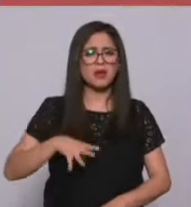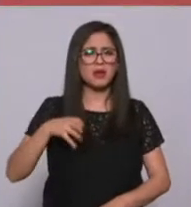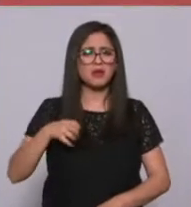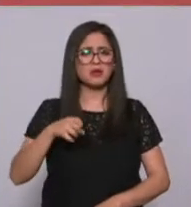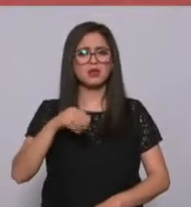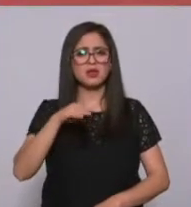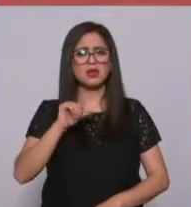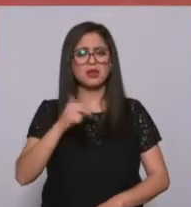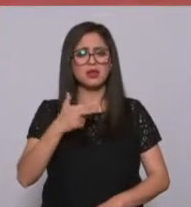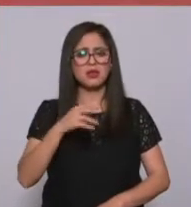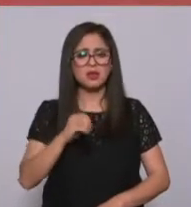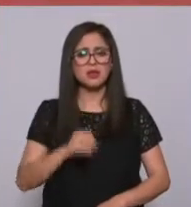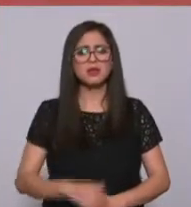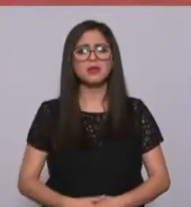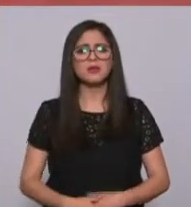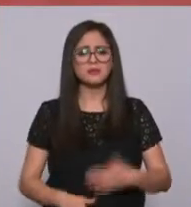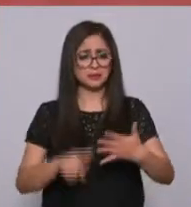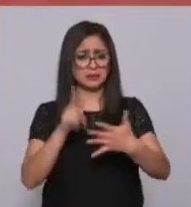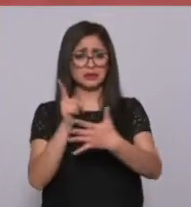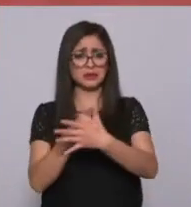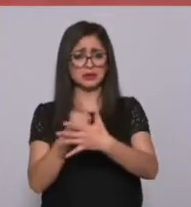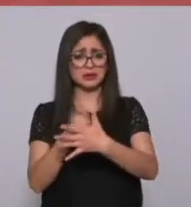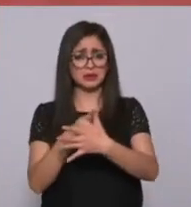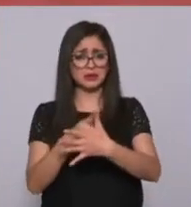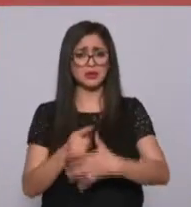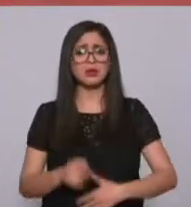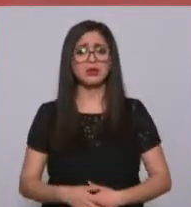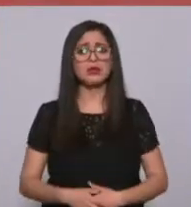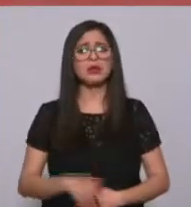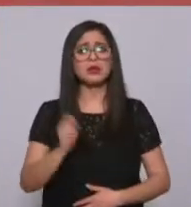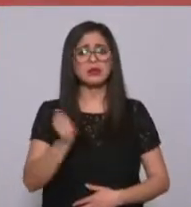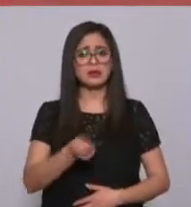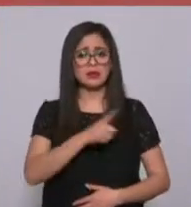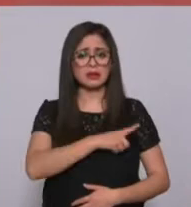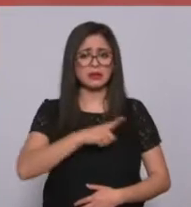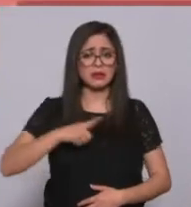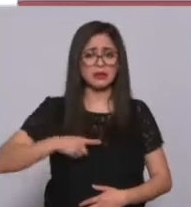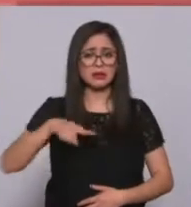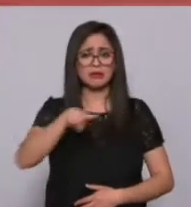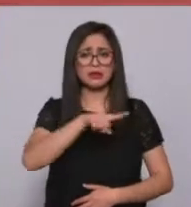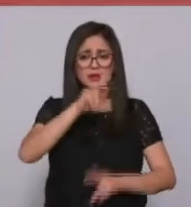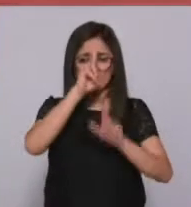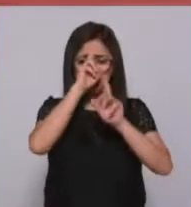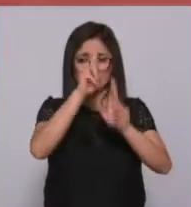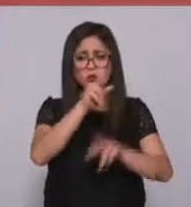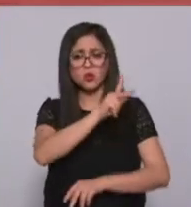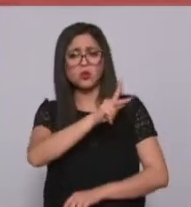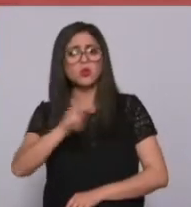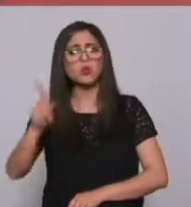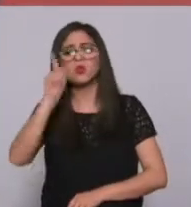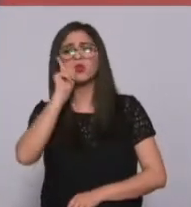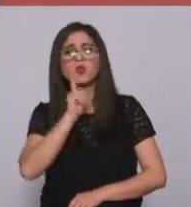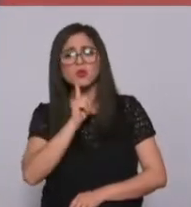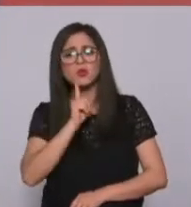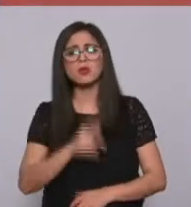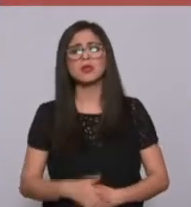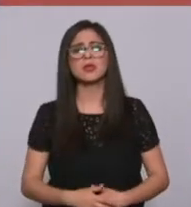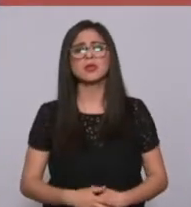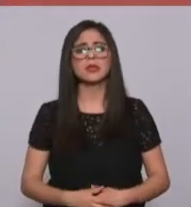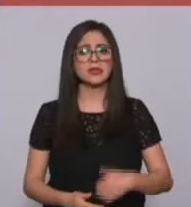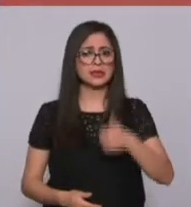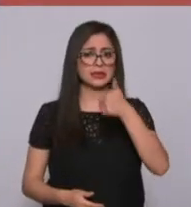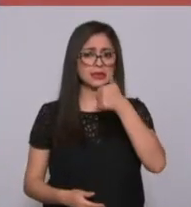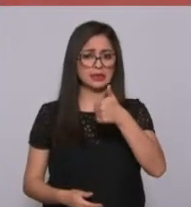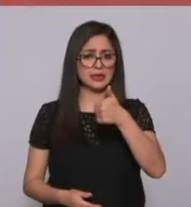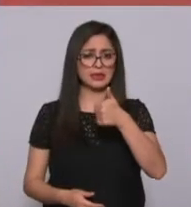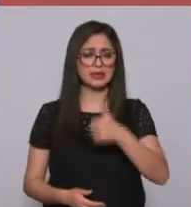5, se tiene que respetar a las mujeres. 6,